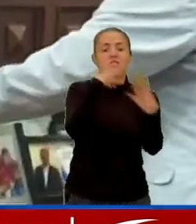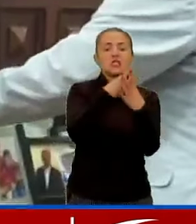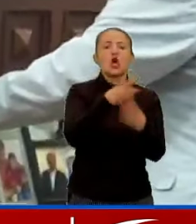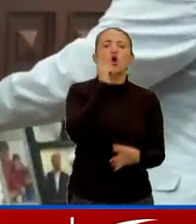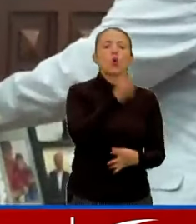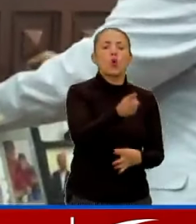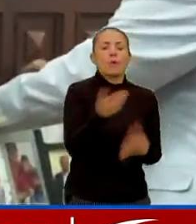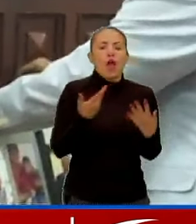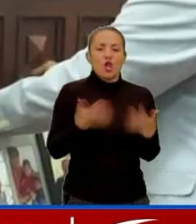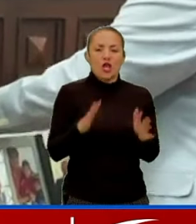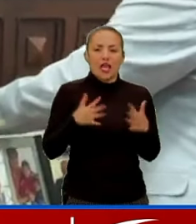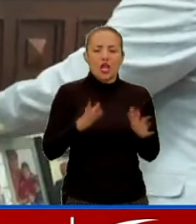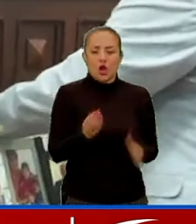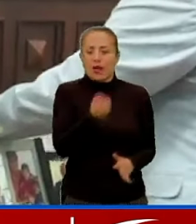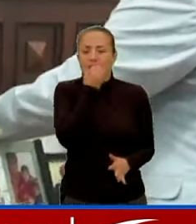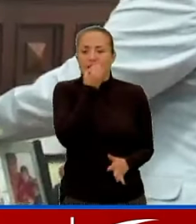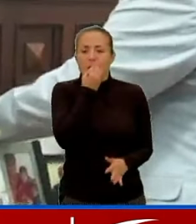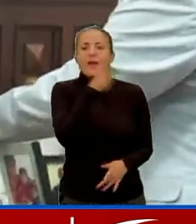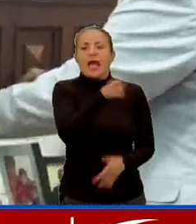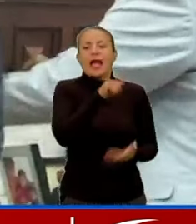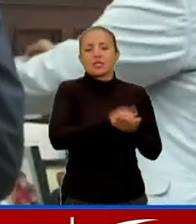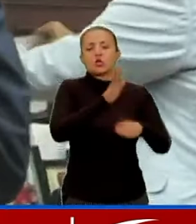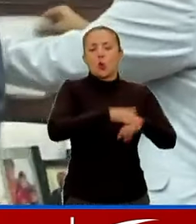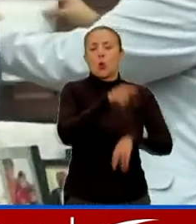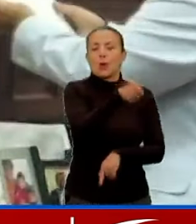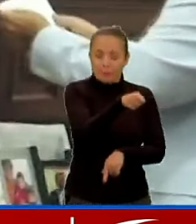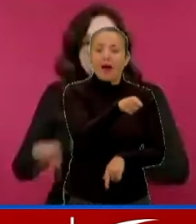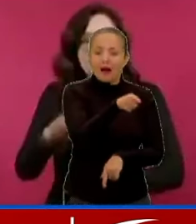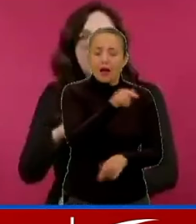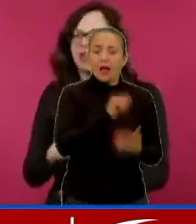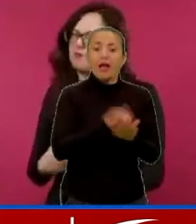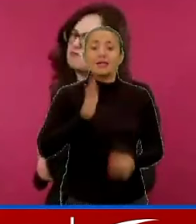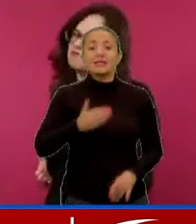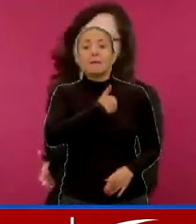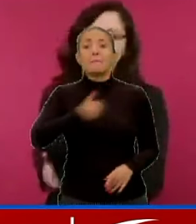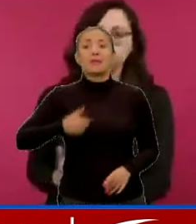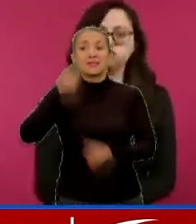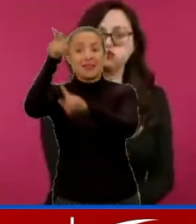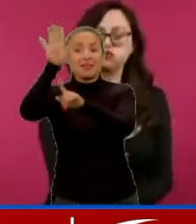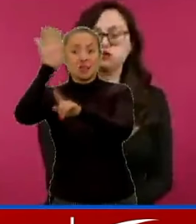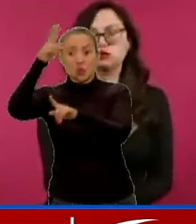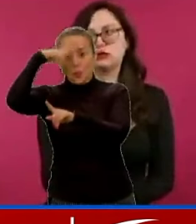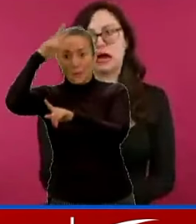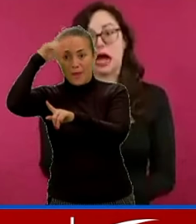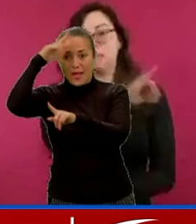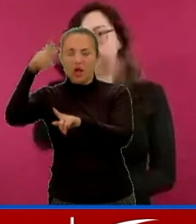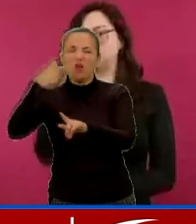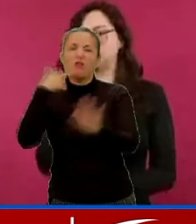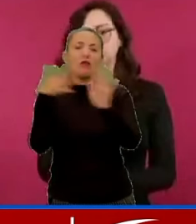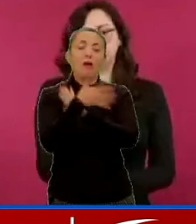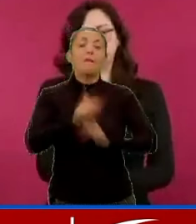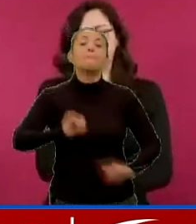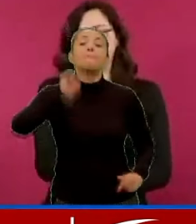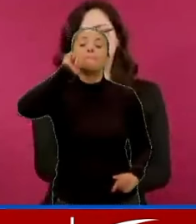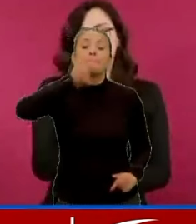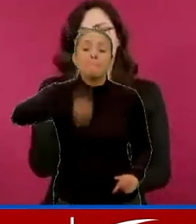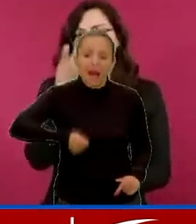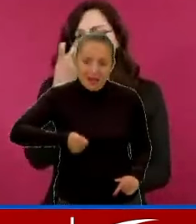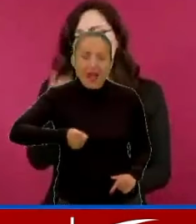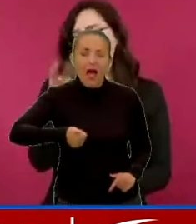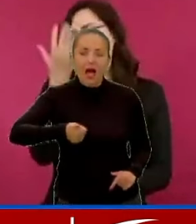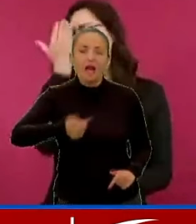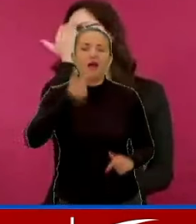negativa a consumir alimentos entre tanto el presidente de México informó que mañana será presentada